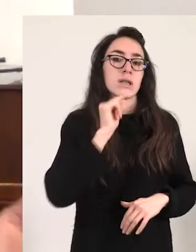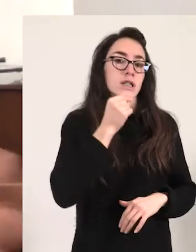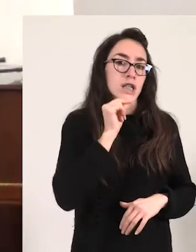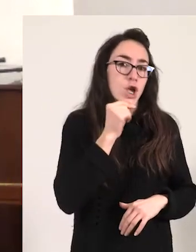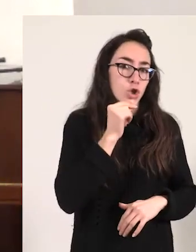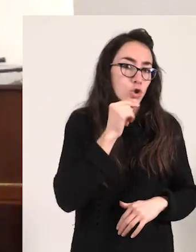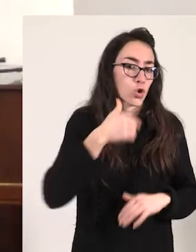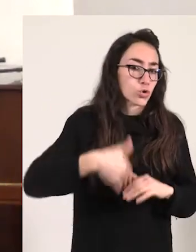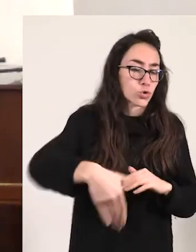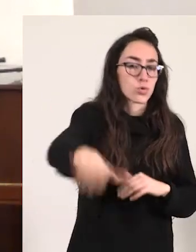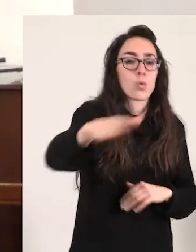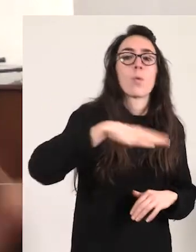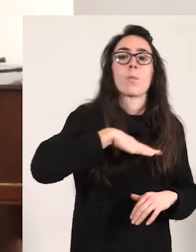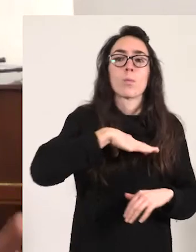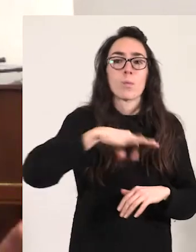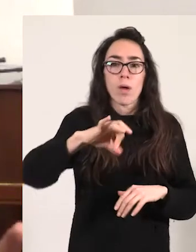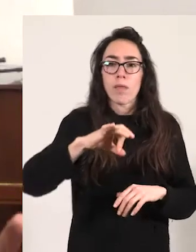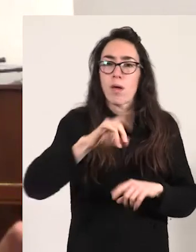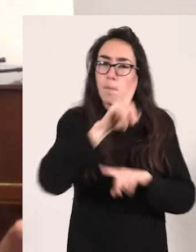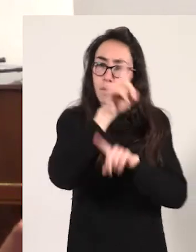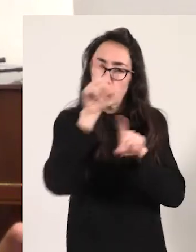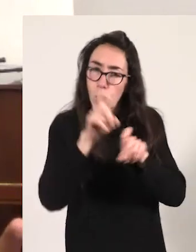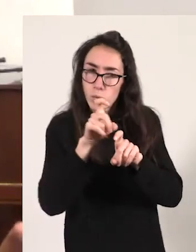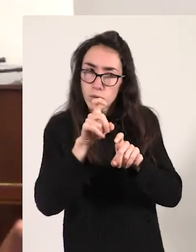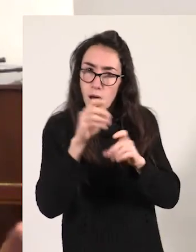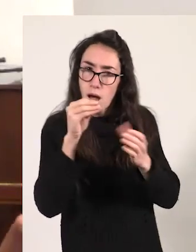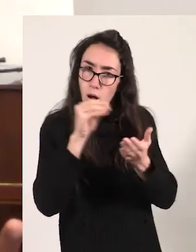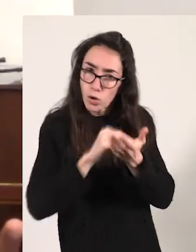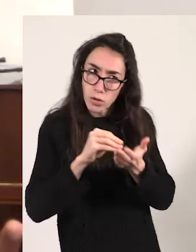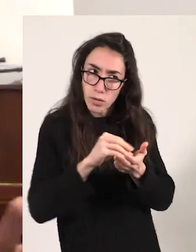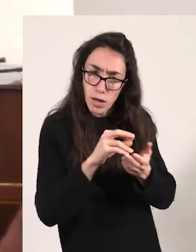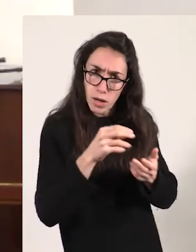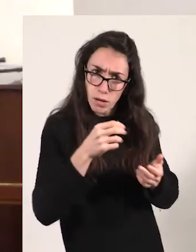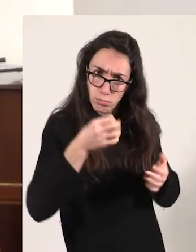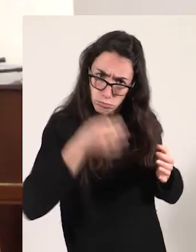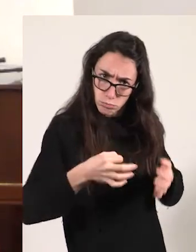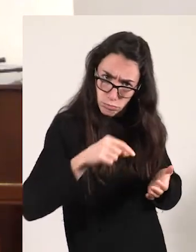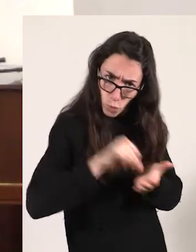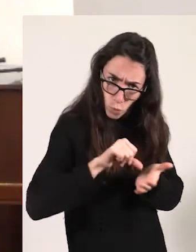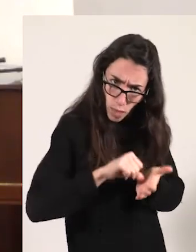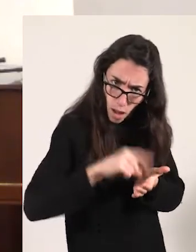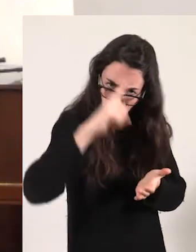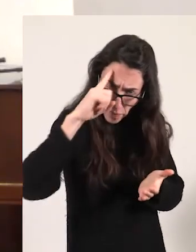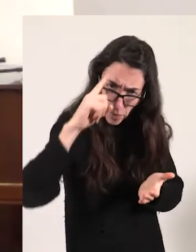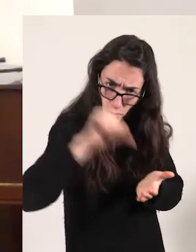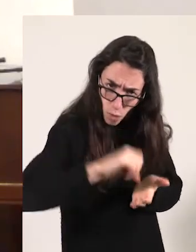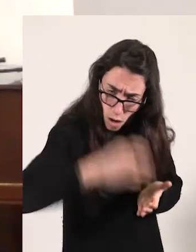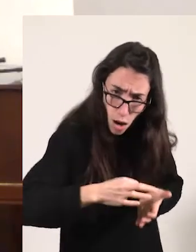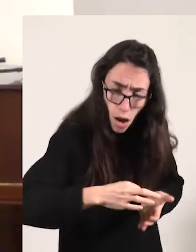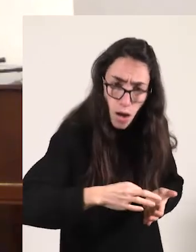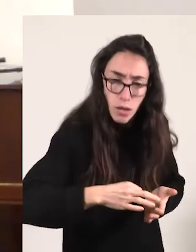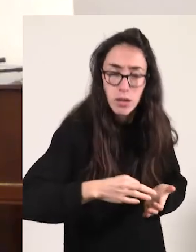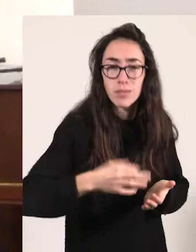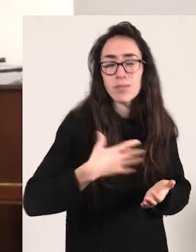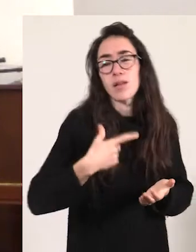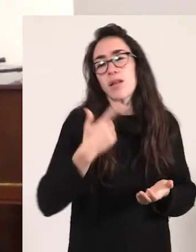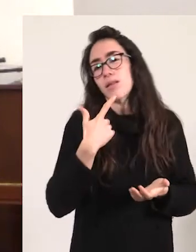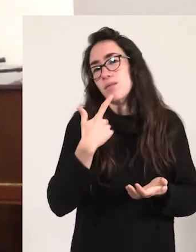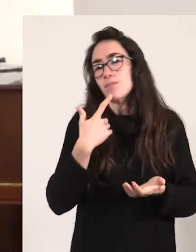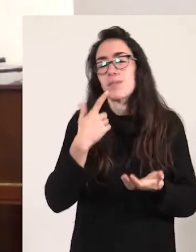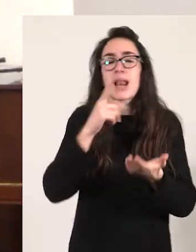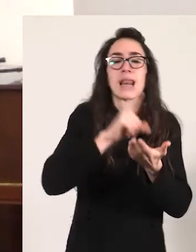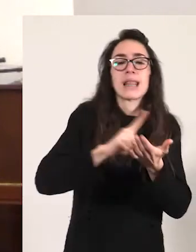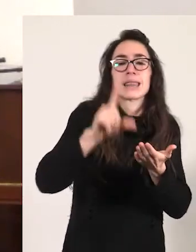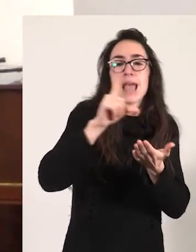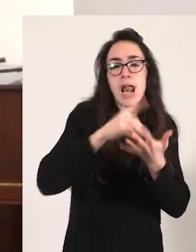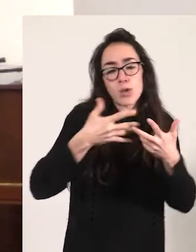mis sobrinobisnietos seguirán respondiendo a las mismas preguntas y les dirán todavía, ¿de Alcorcón, Alcorcón? ¿No? Entonces, no es tanto una